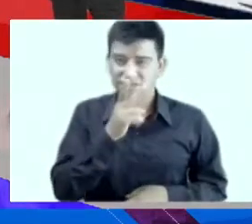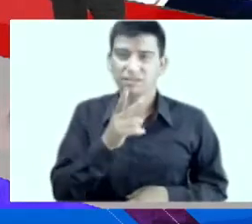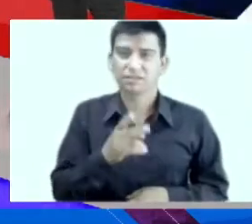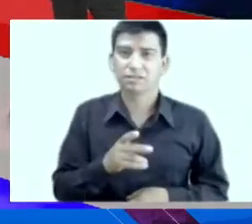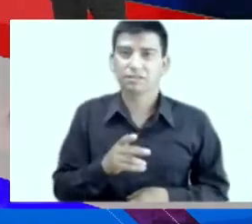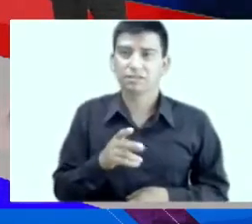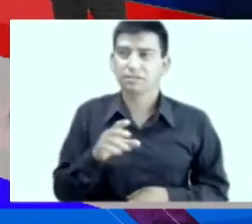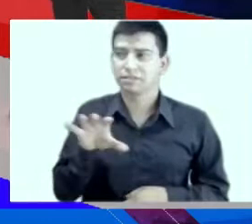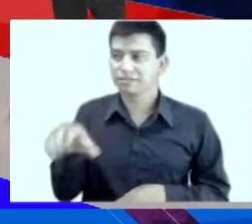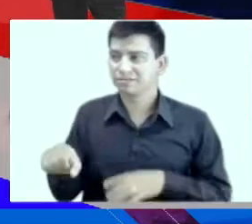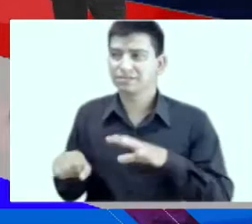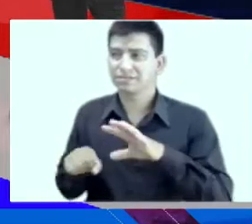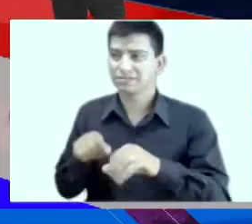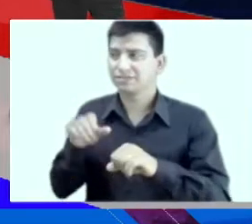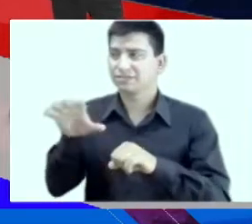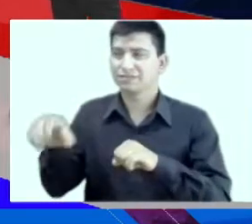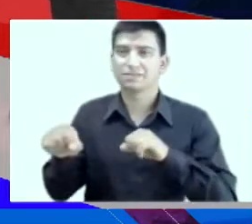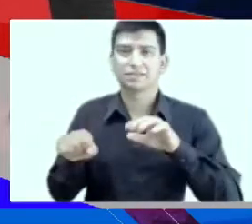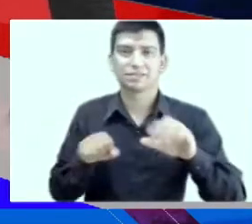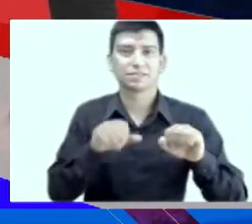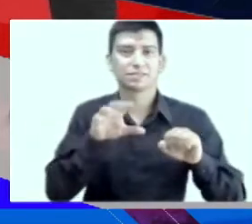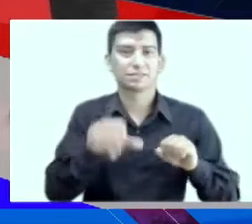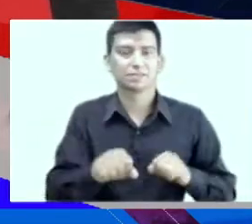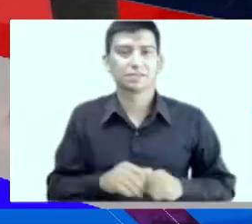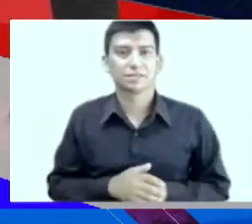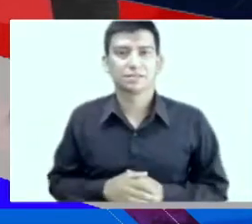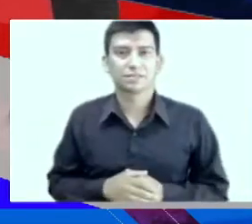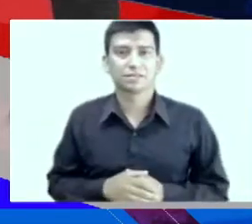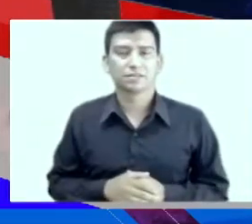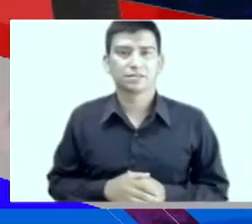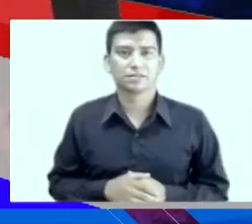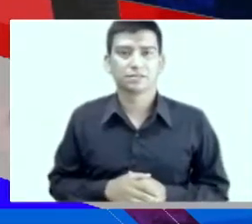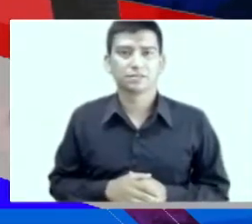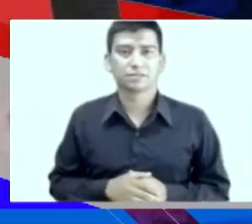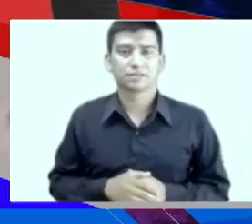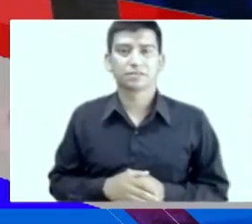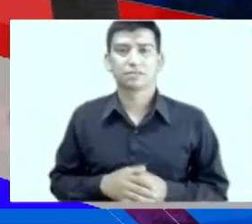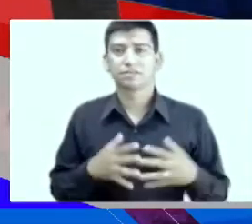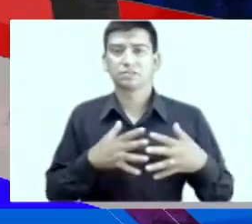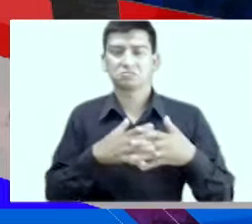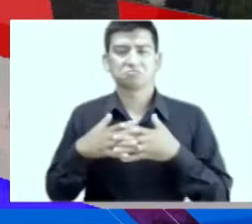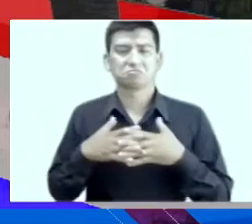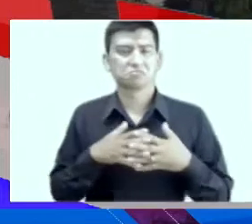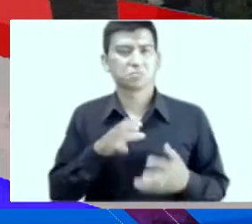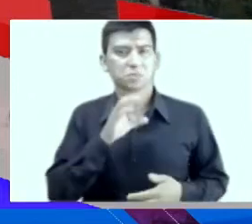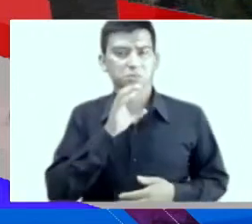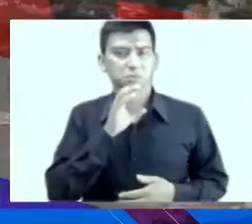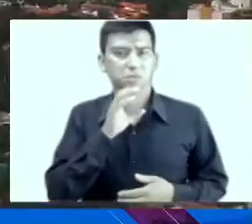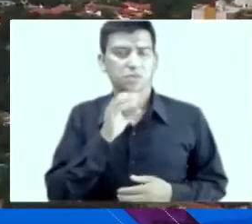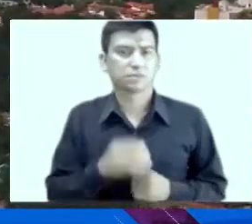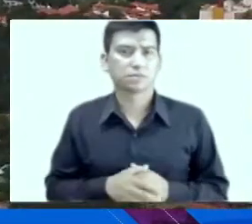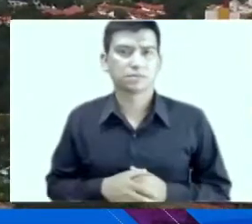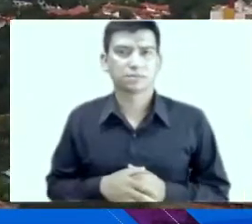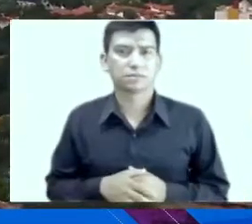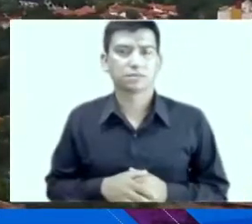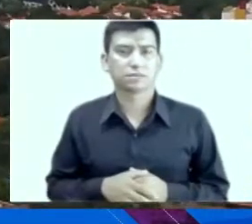aliados antes que Estados Unidos. Estados Unidos está como atrasado en esto. ¿Cómo qué lectura le das, Nagen? Bueno, lo que estamos